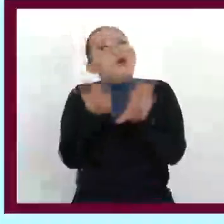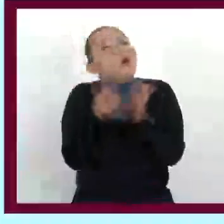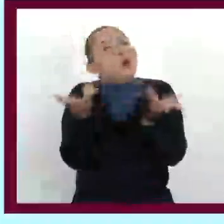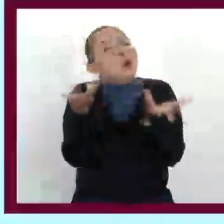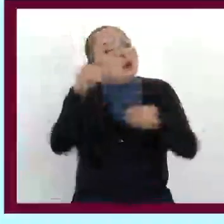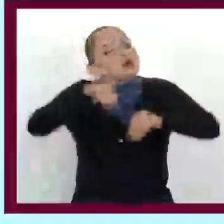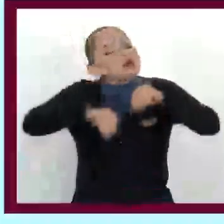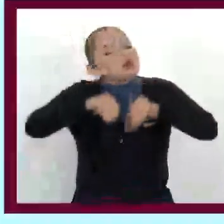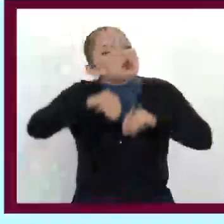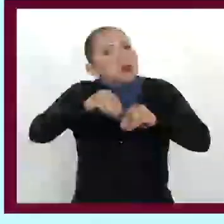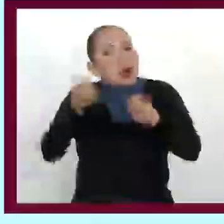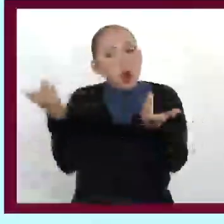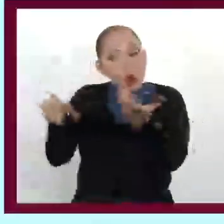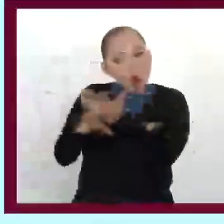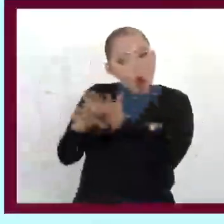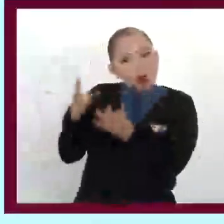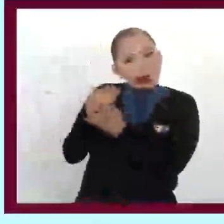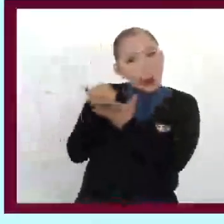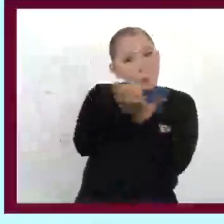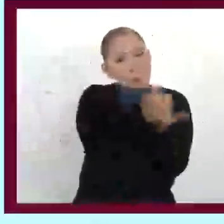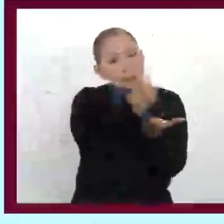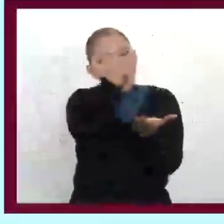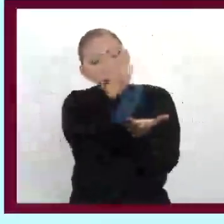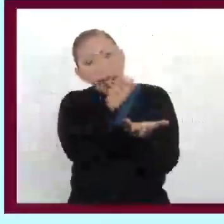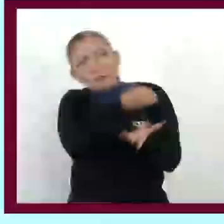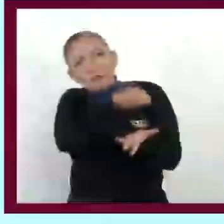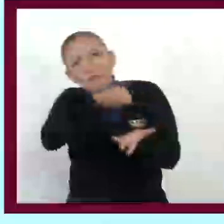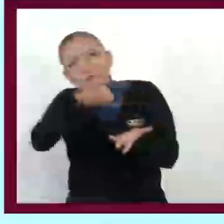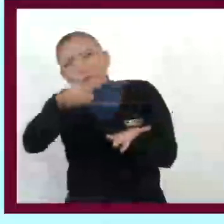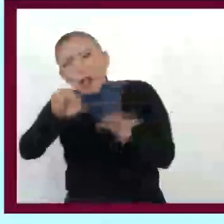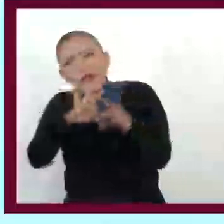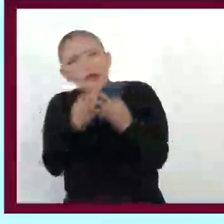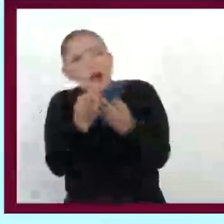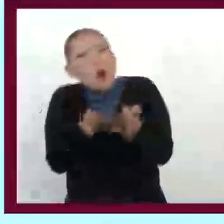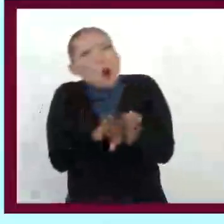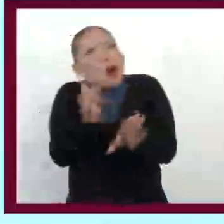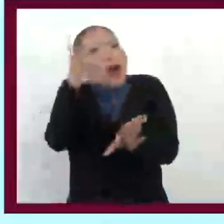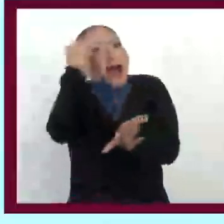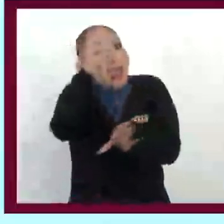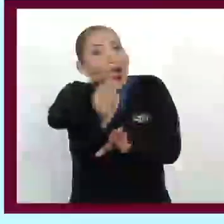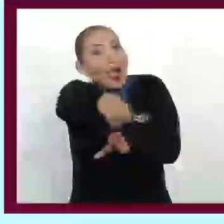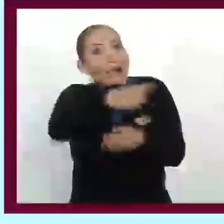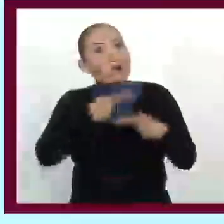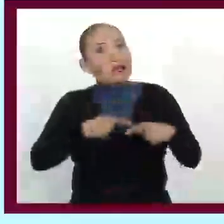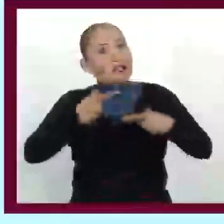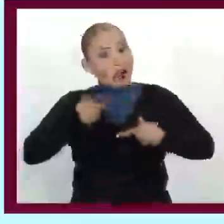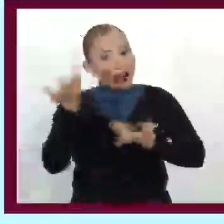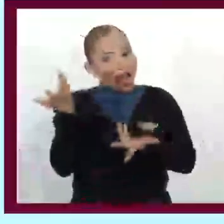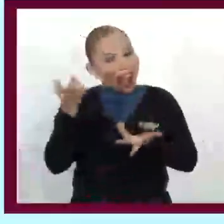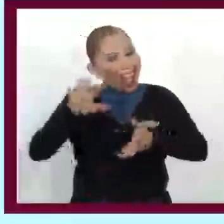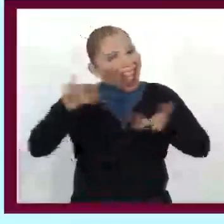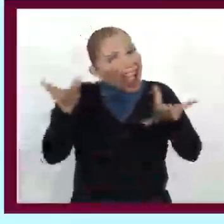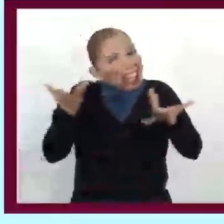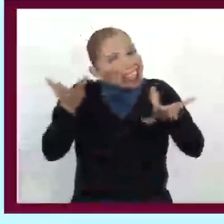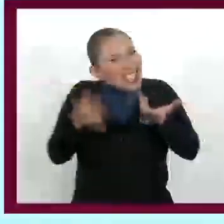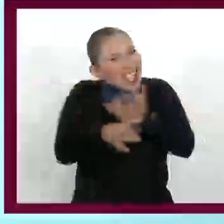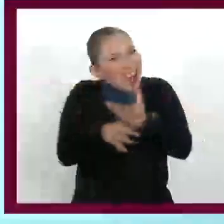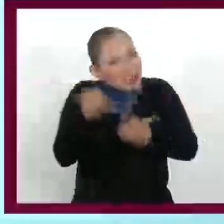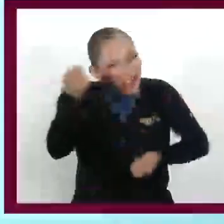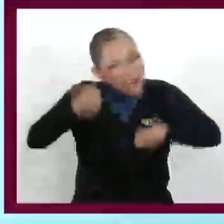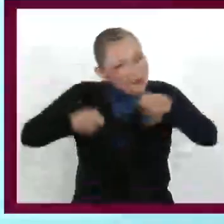está hecha, qué instrumentos utilizaron para darle forma o cómo habrán aprendido las personas a tocar esos